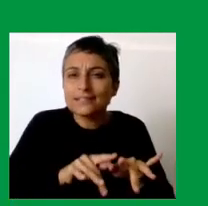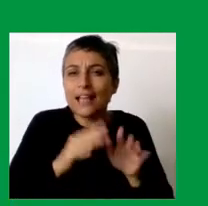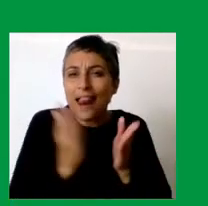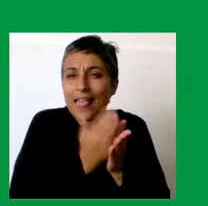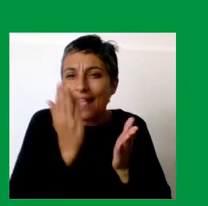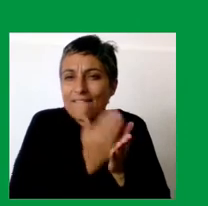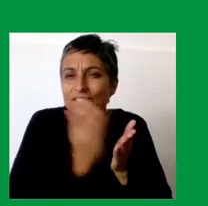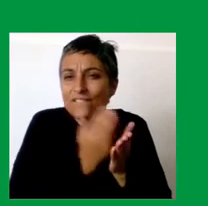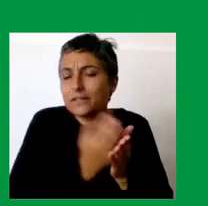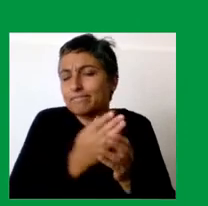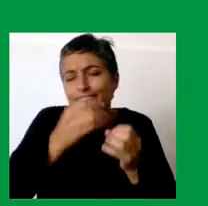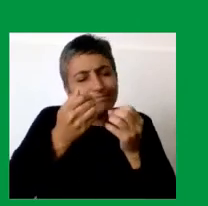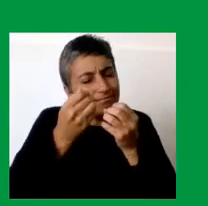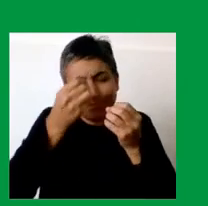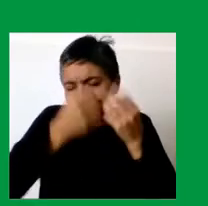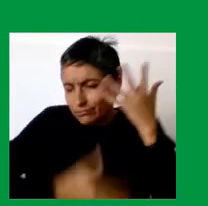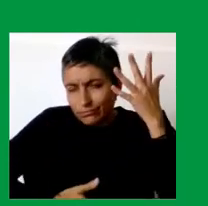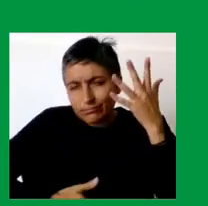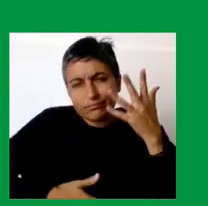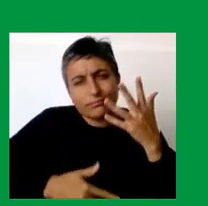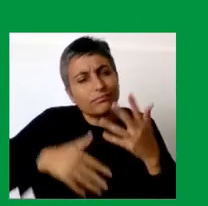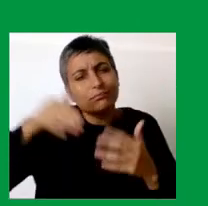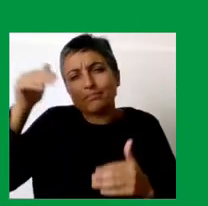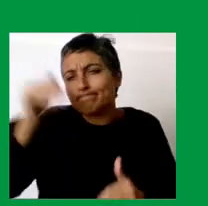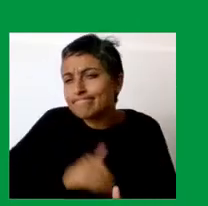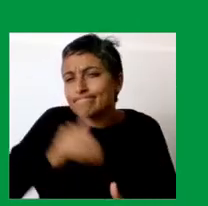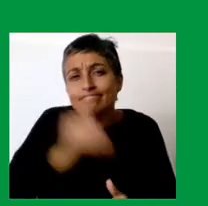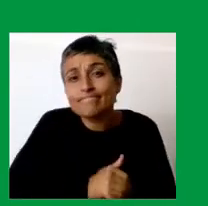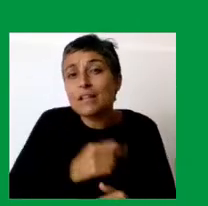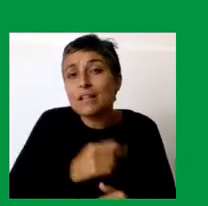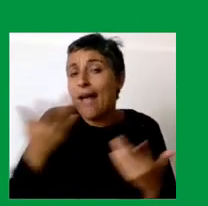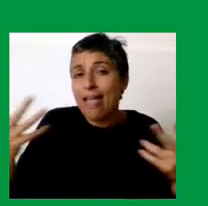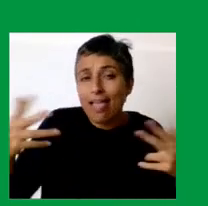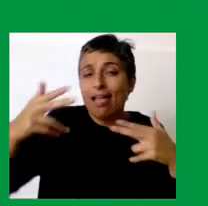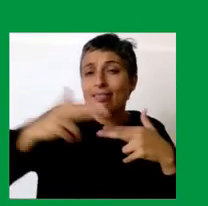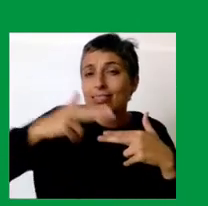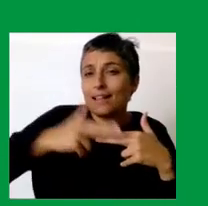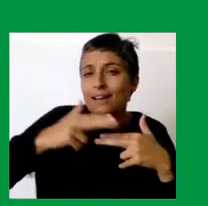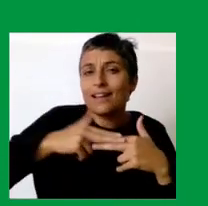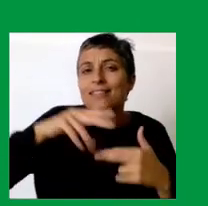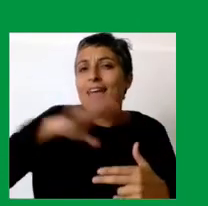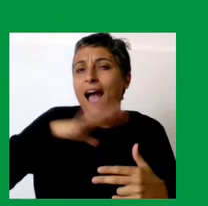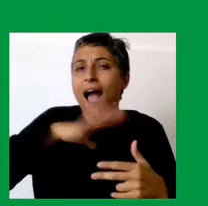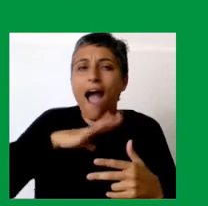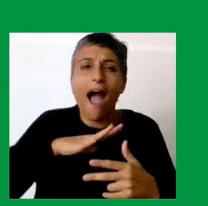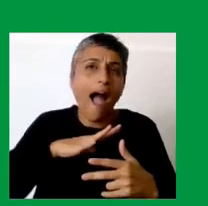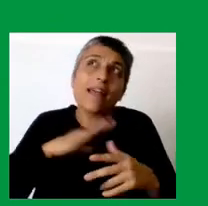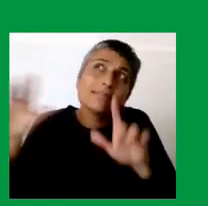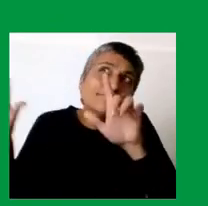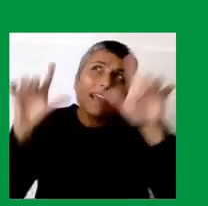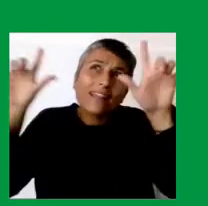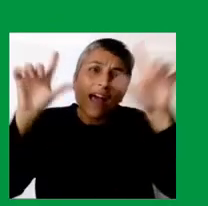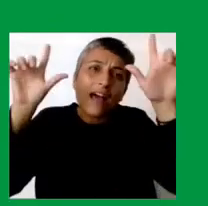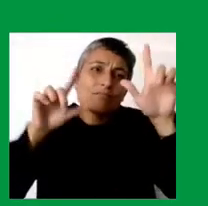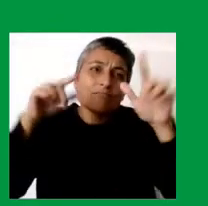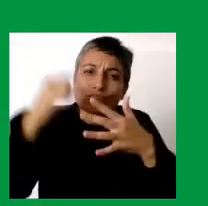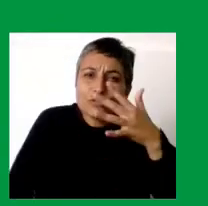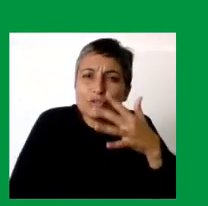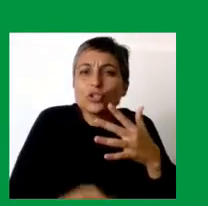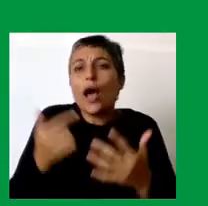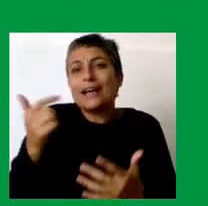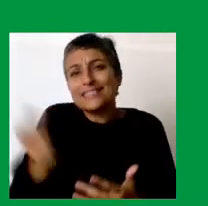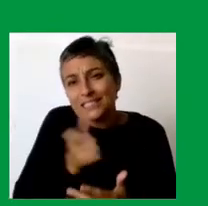etcétera, todo lo que hay, digamos, en la red de redes, que es internet, y todas estas pantallas y plataformas y dispositivos